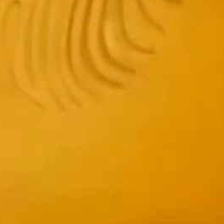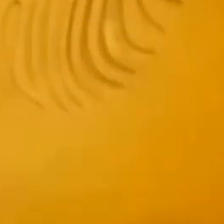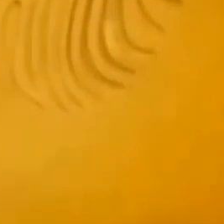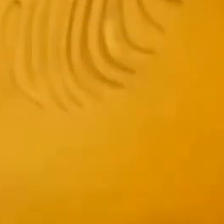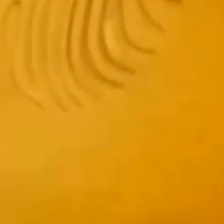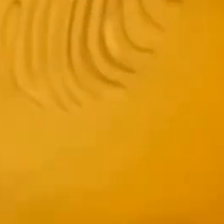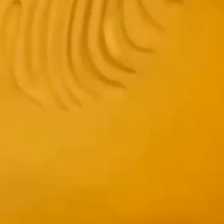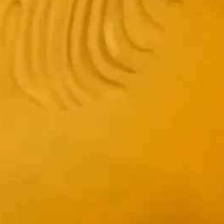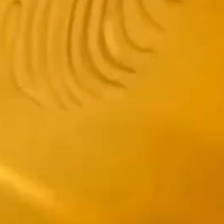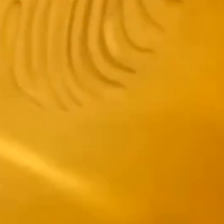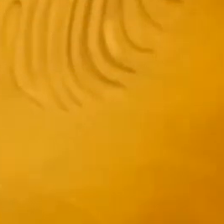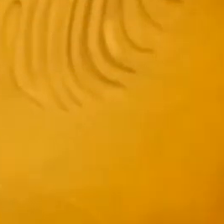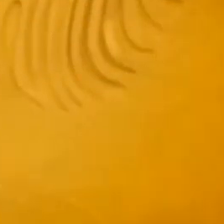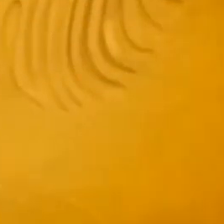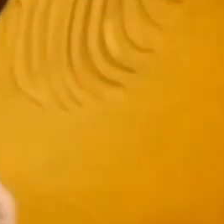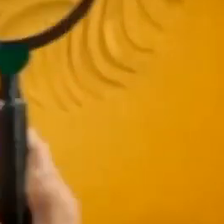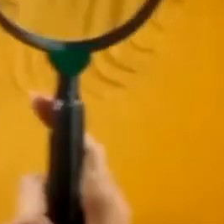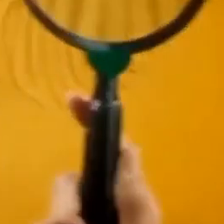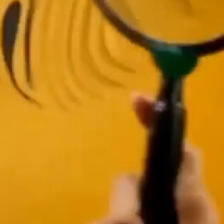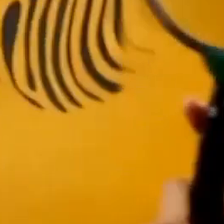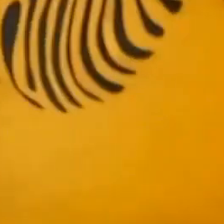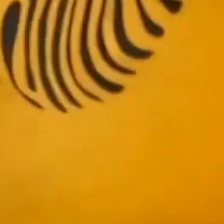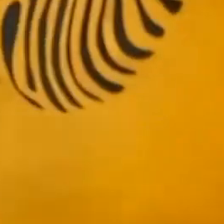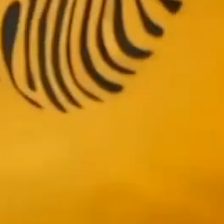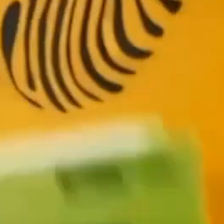su